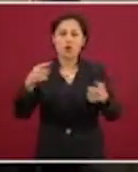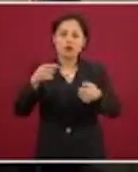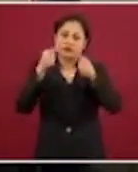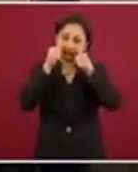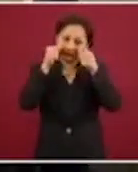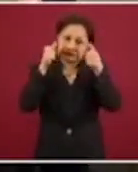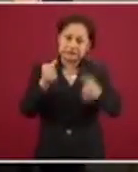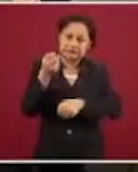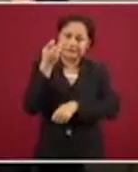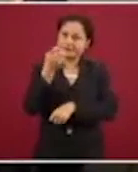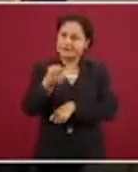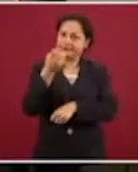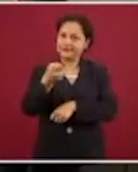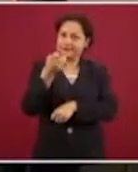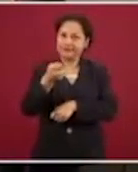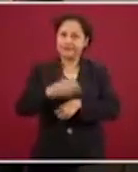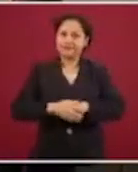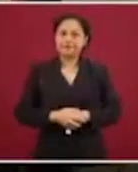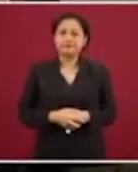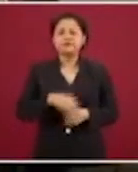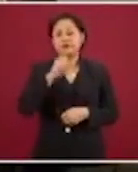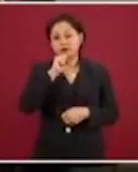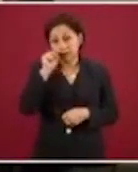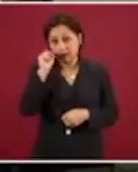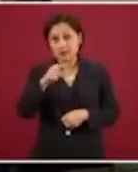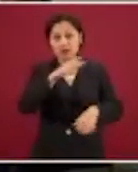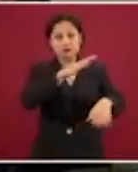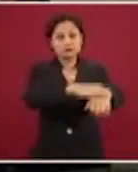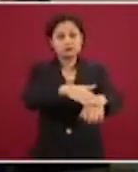sigamos con las medidas de protección,